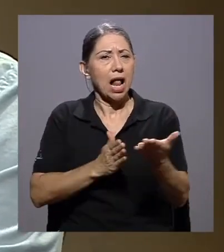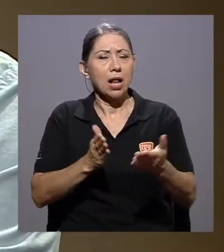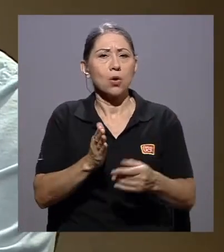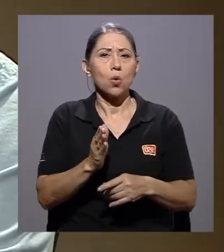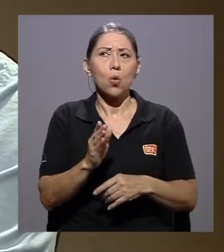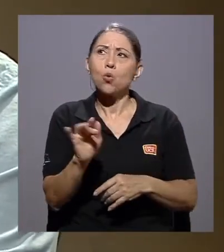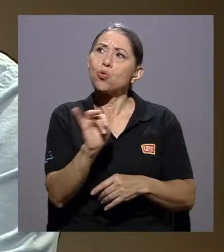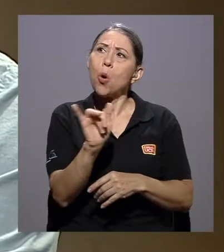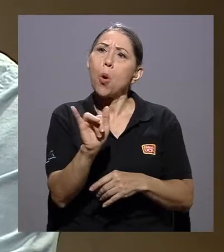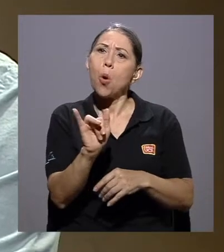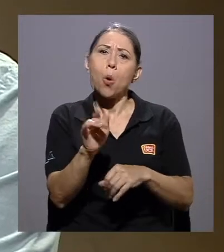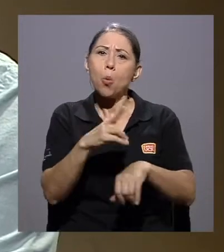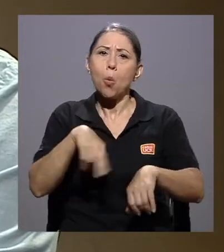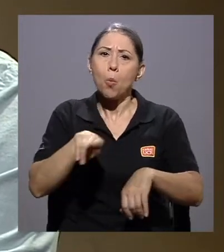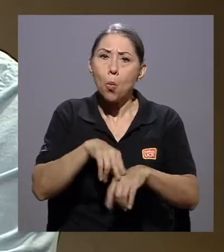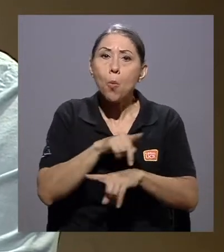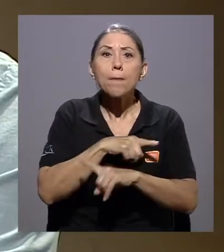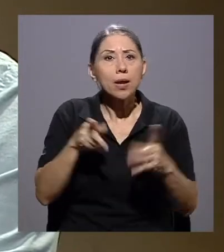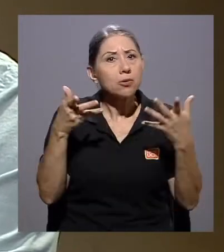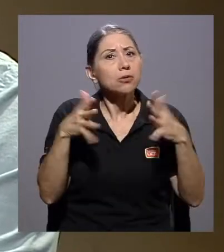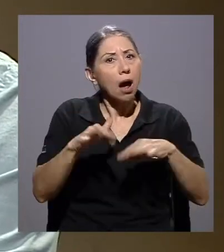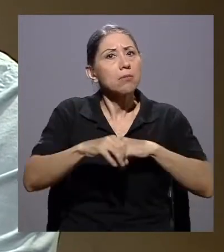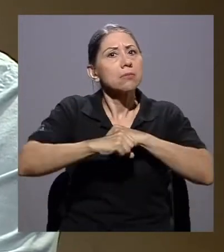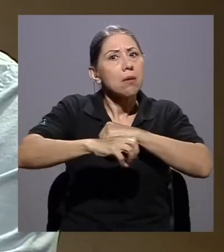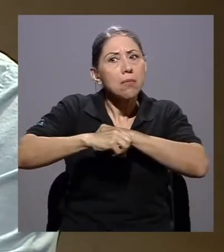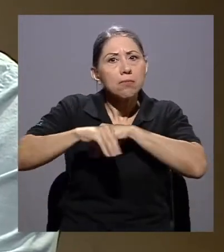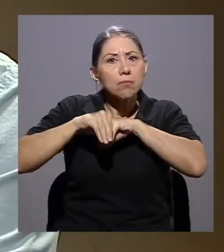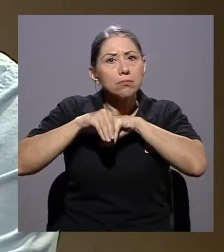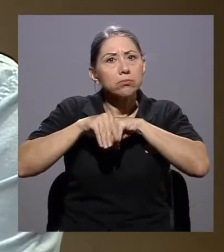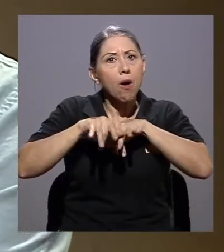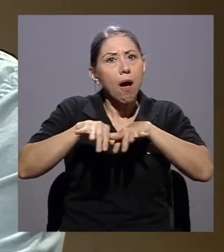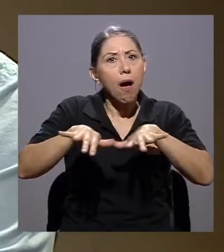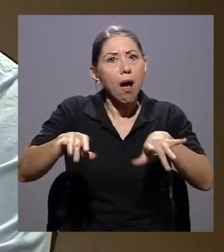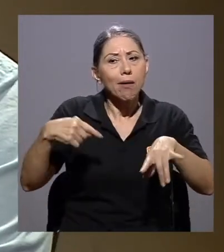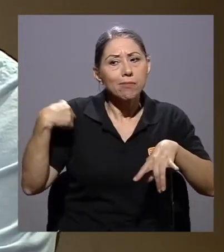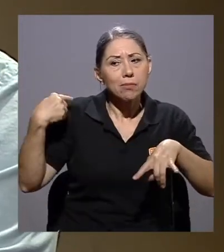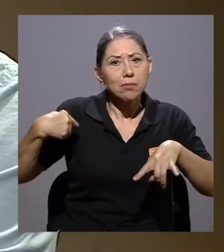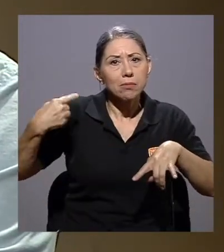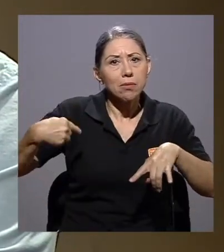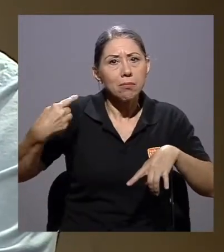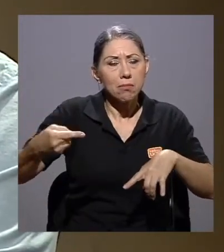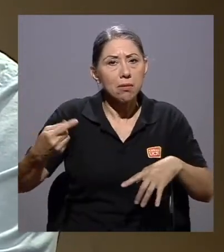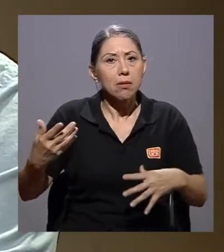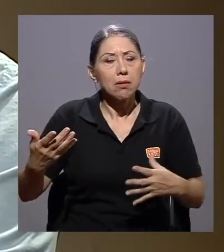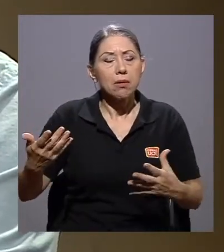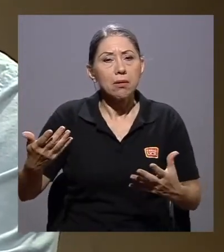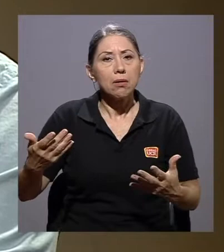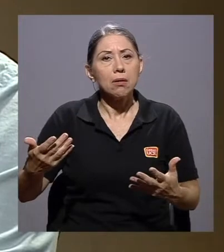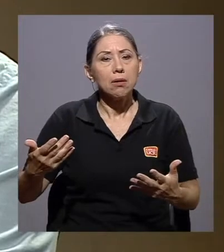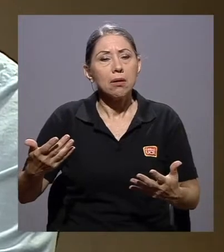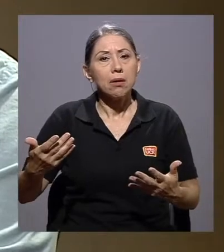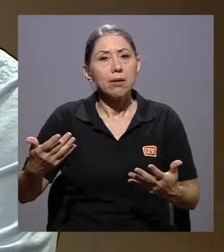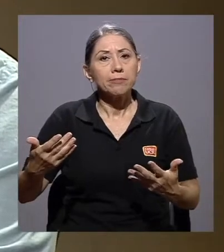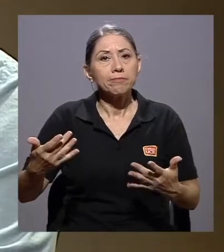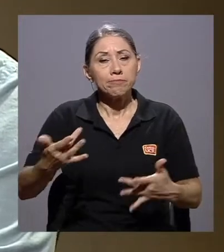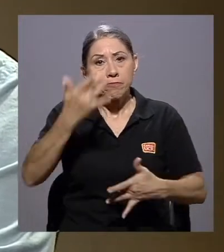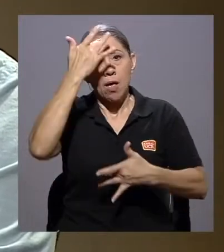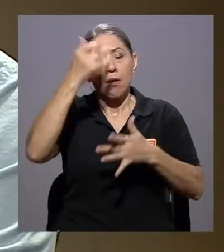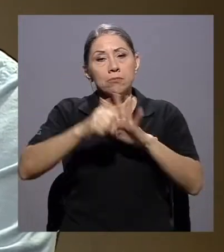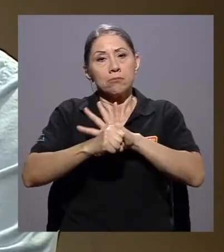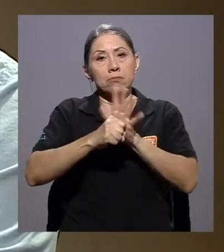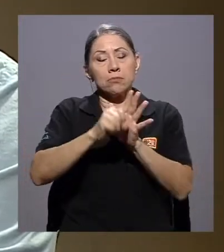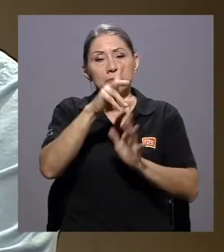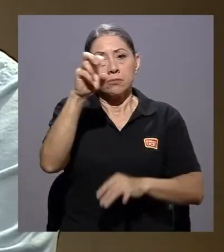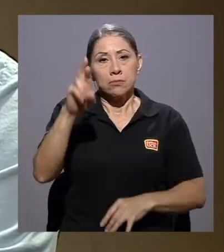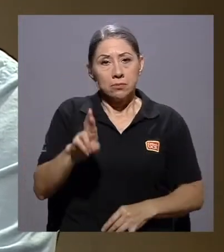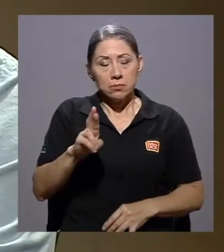pero sí muy publicitada en las semanas que llevamos de la pandemia